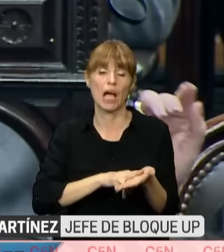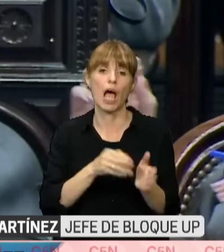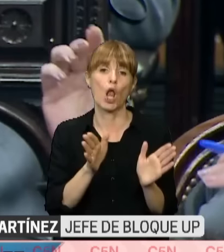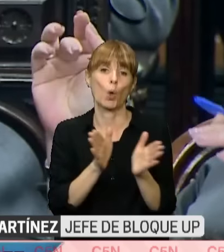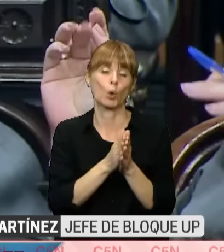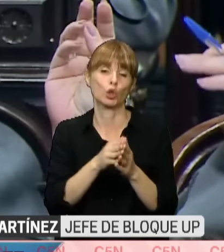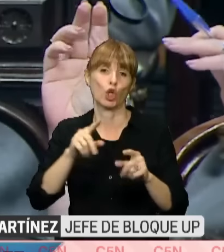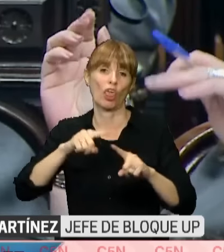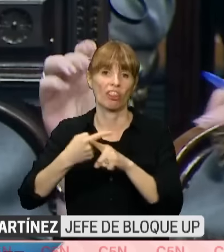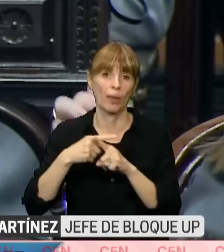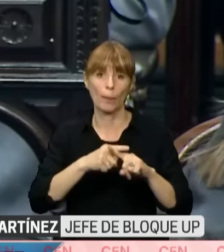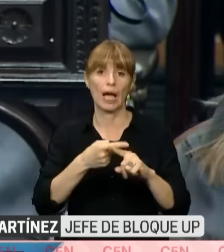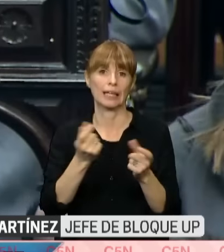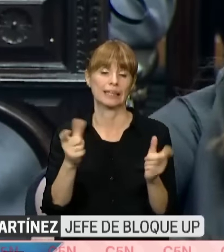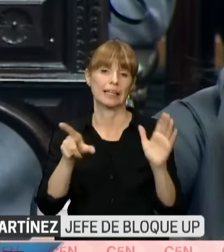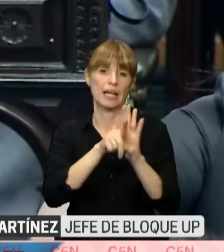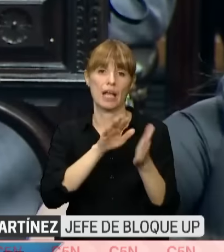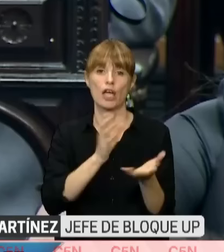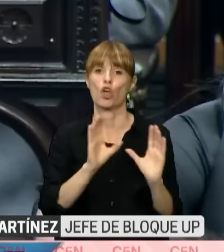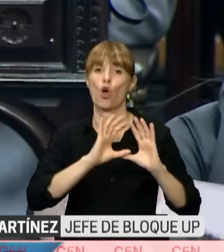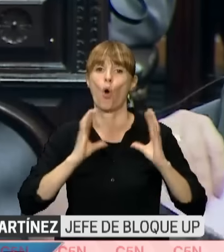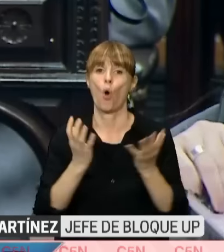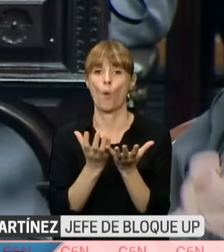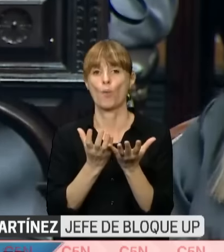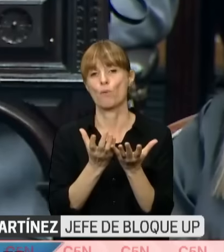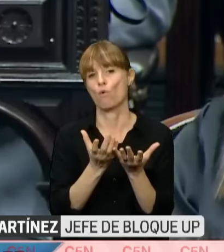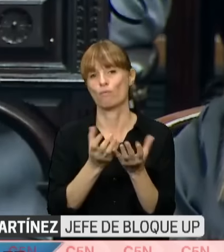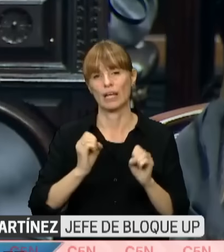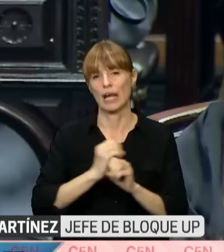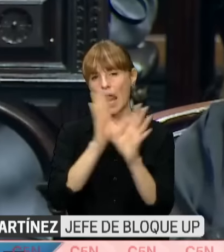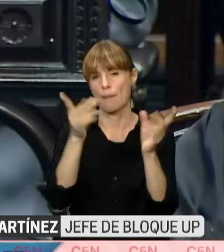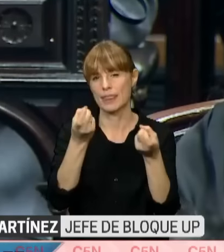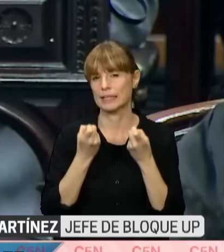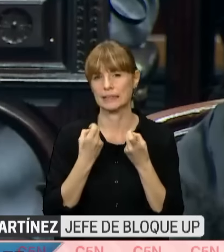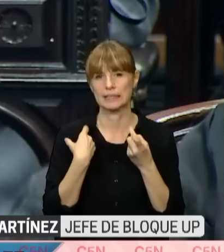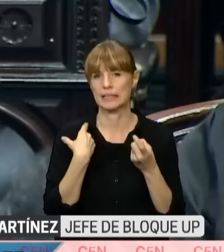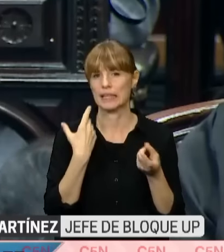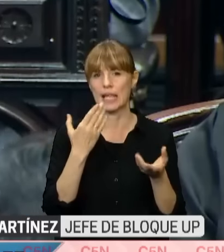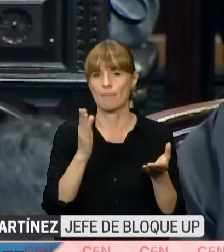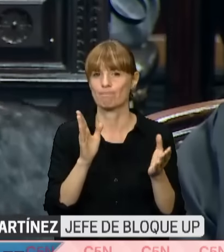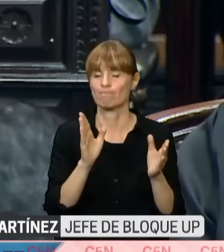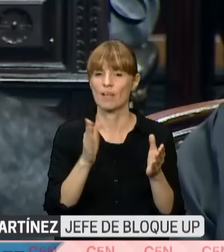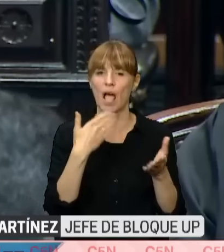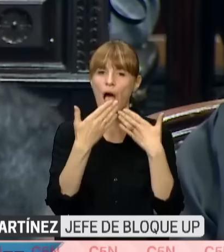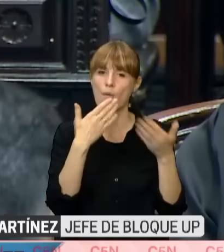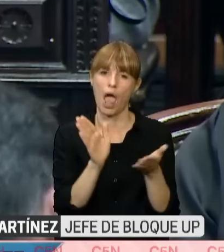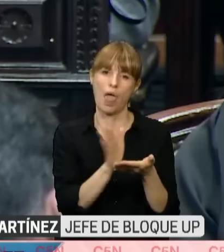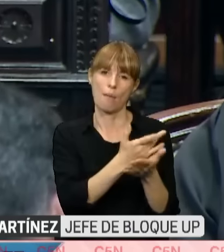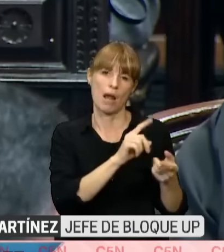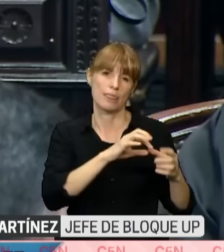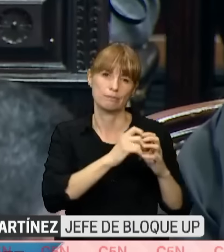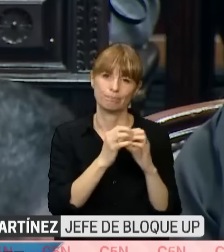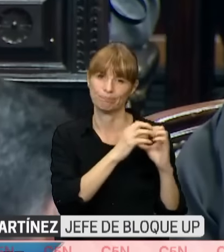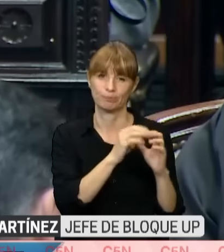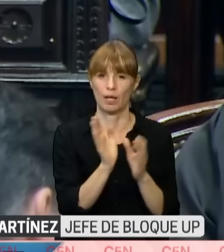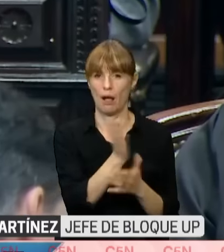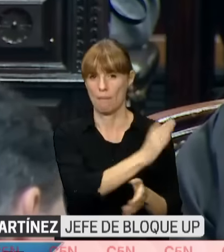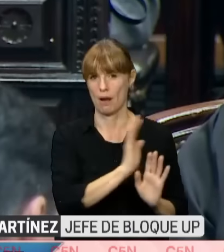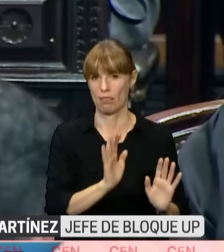debate de la ley ómnibus claramente requieren que nosotros tengamos un tratamiento diferenciado. En segundo lugar,